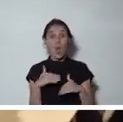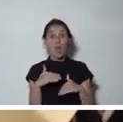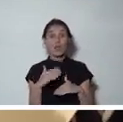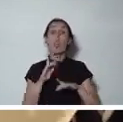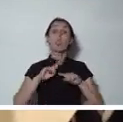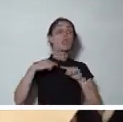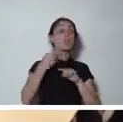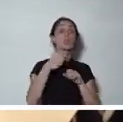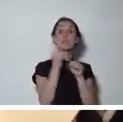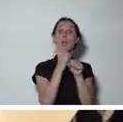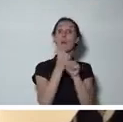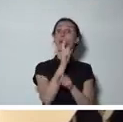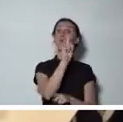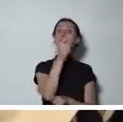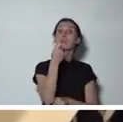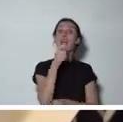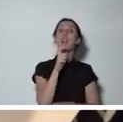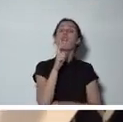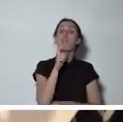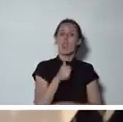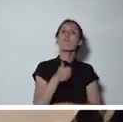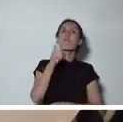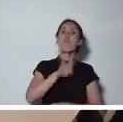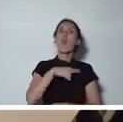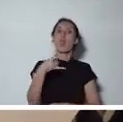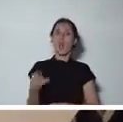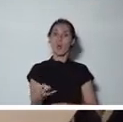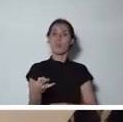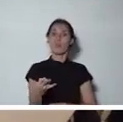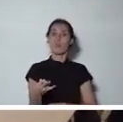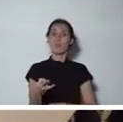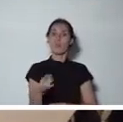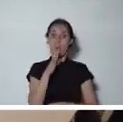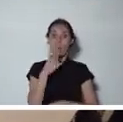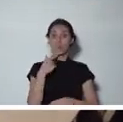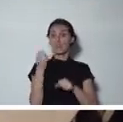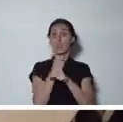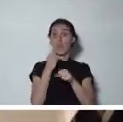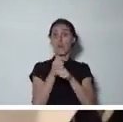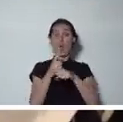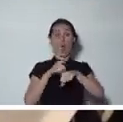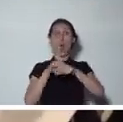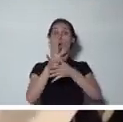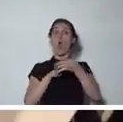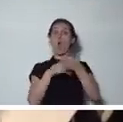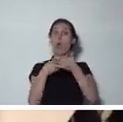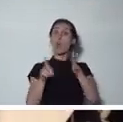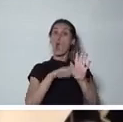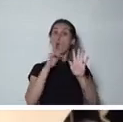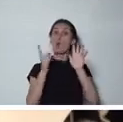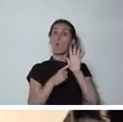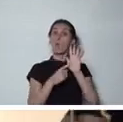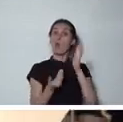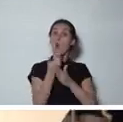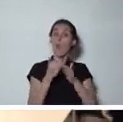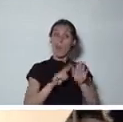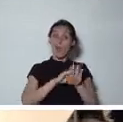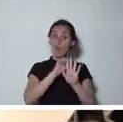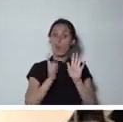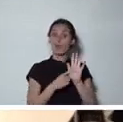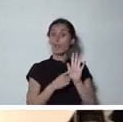trabajo por jornada completa nos va a conseguir nos va a costar muchísimo más hacer